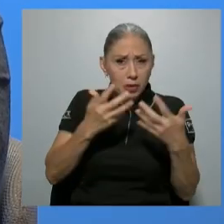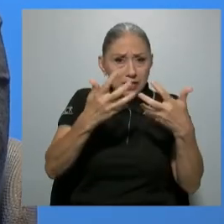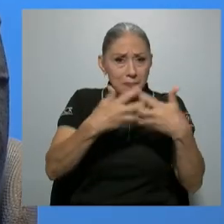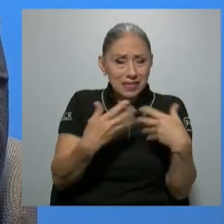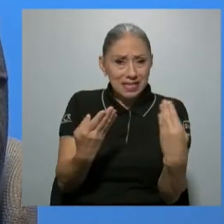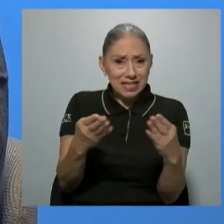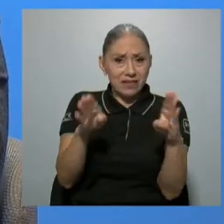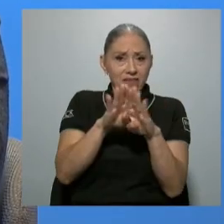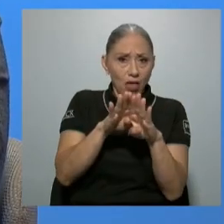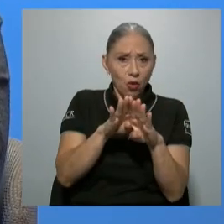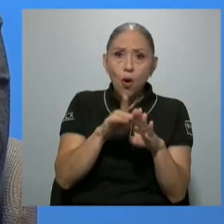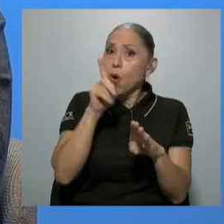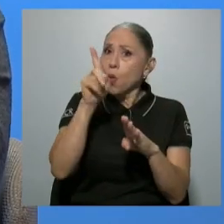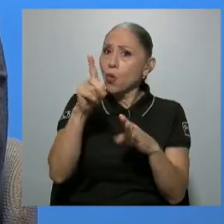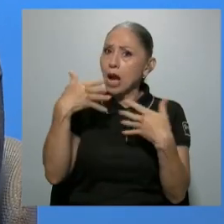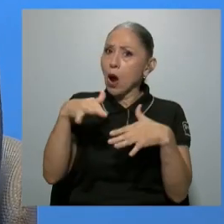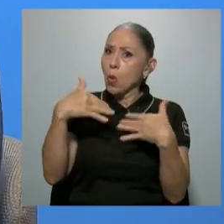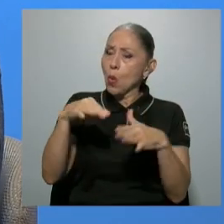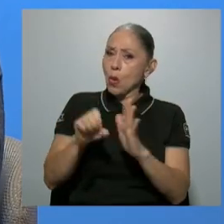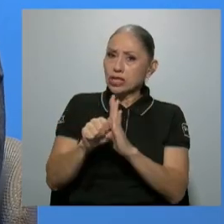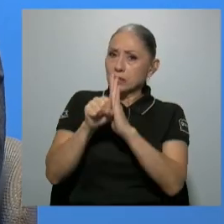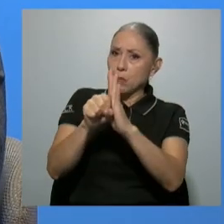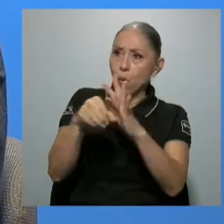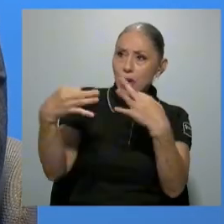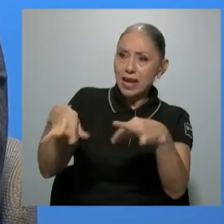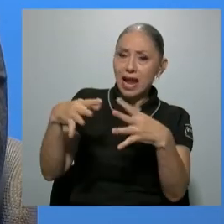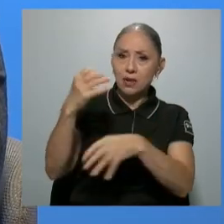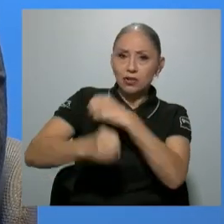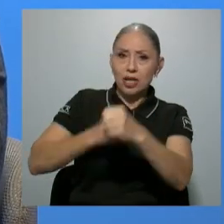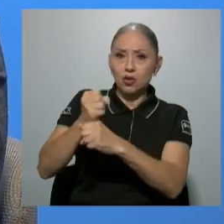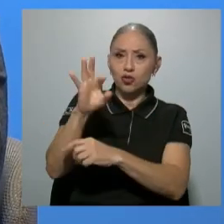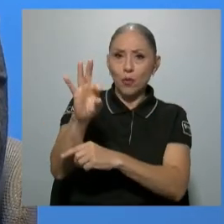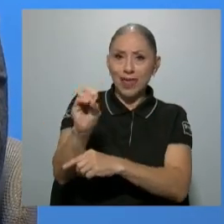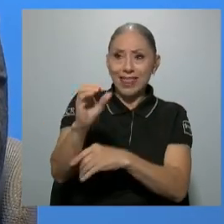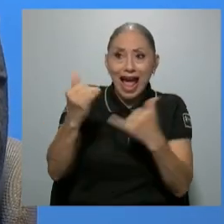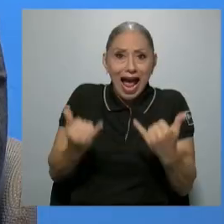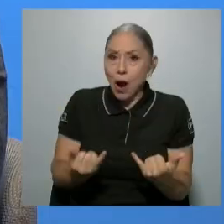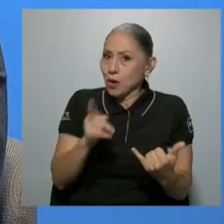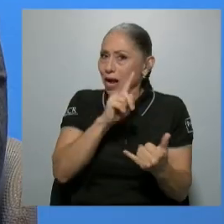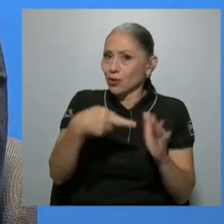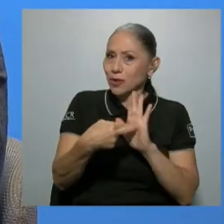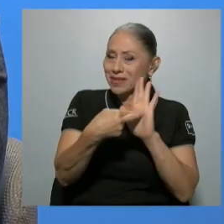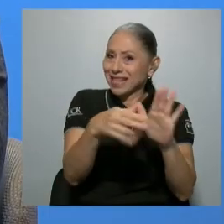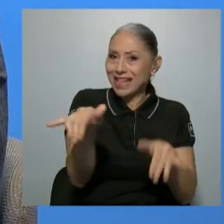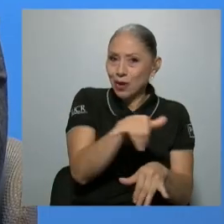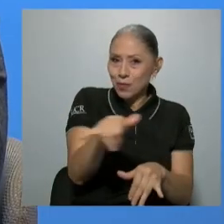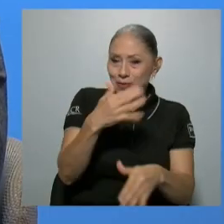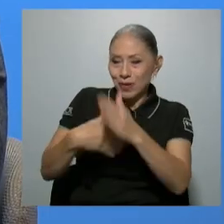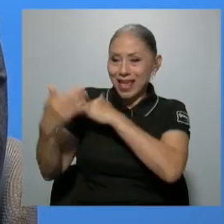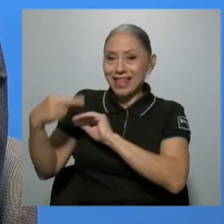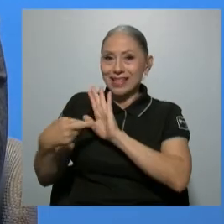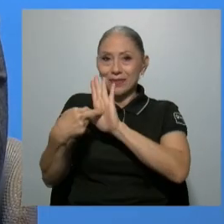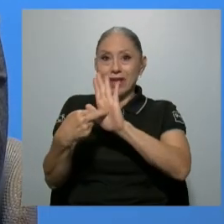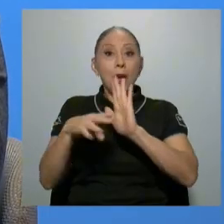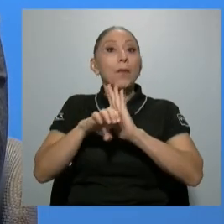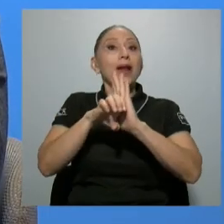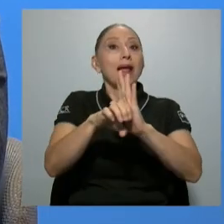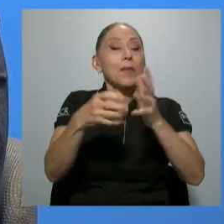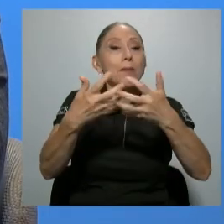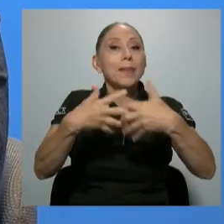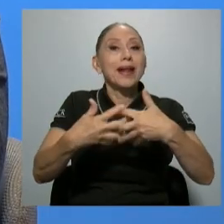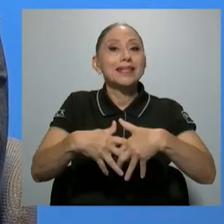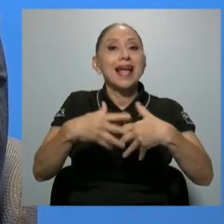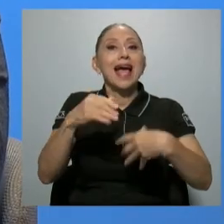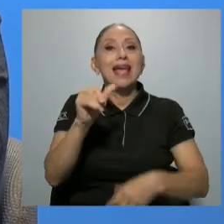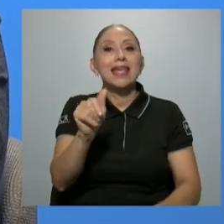una que fue muy emblemática en los años 90 y que, por cierto, ya no representa lo mismo que representaba en los años 90, que era el caso de Intel en Costa Rica, ¿verdad?, que